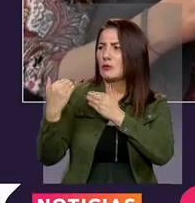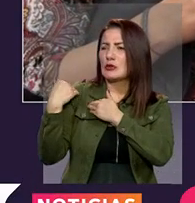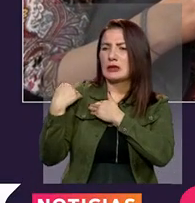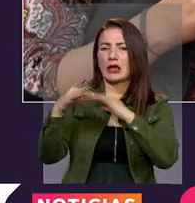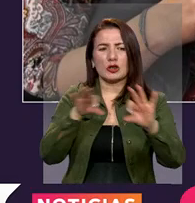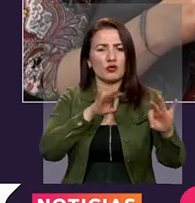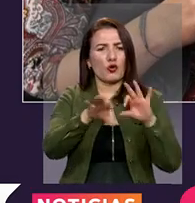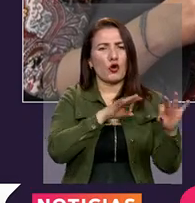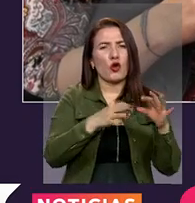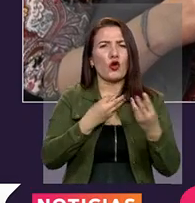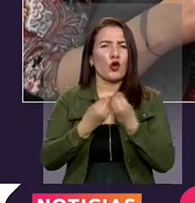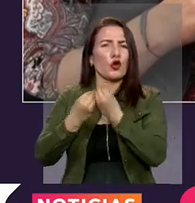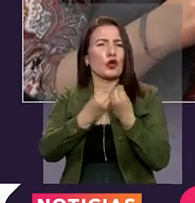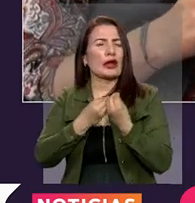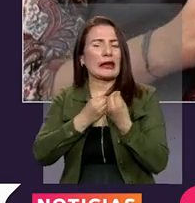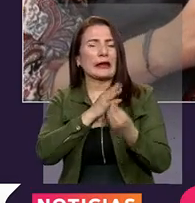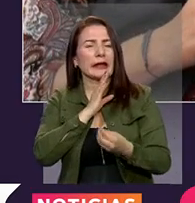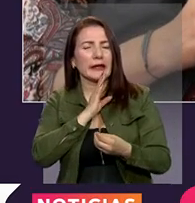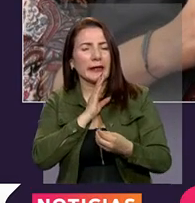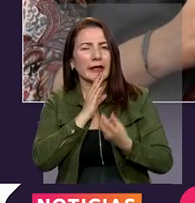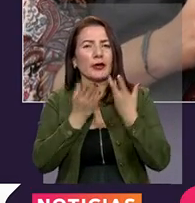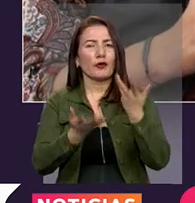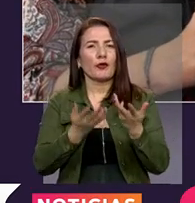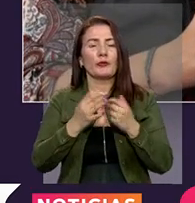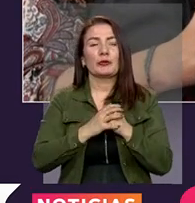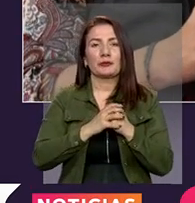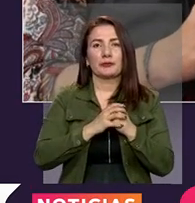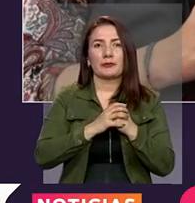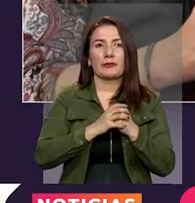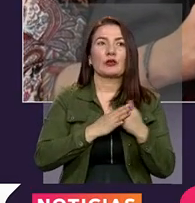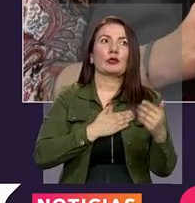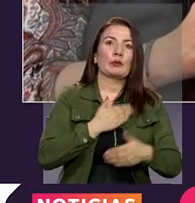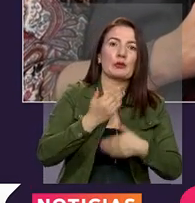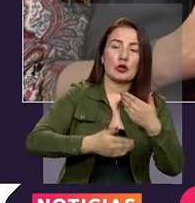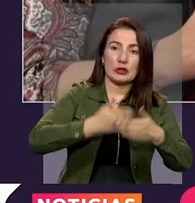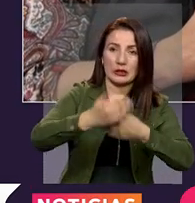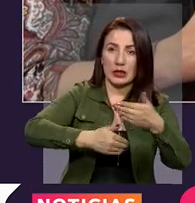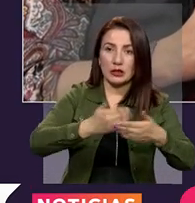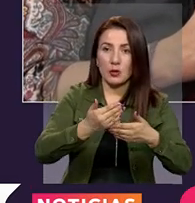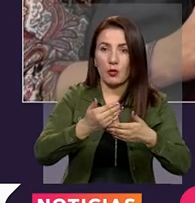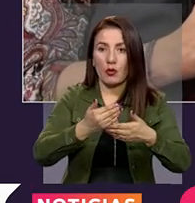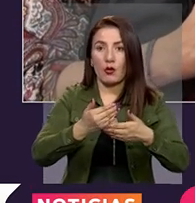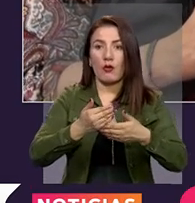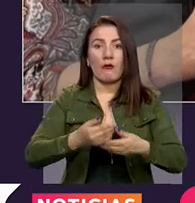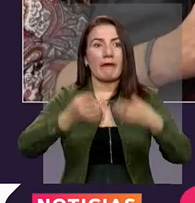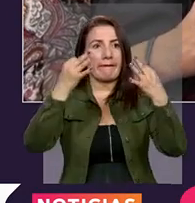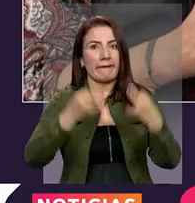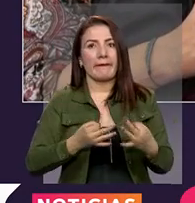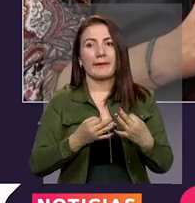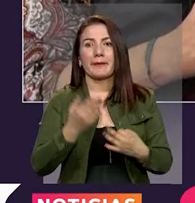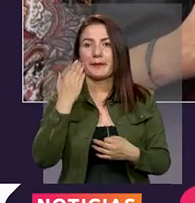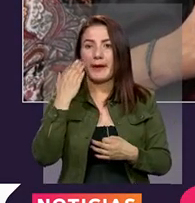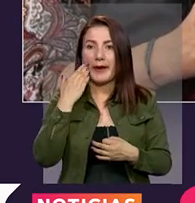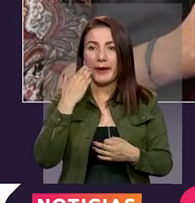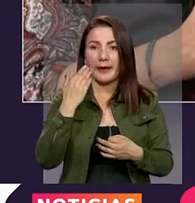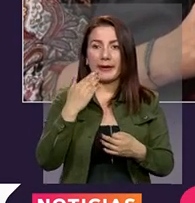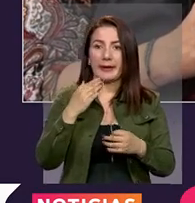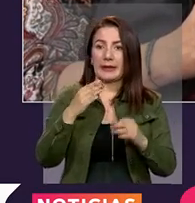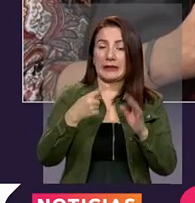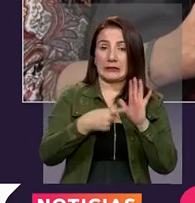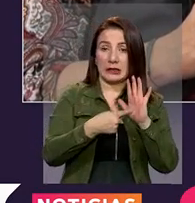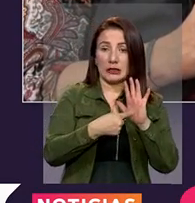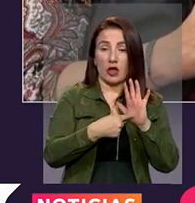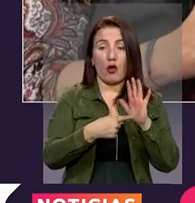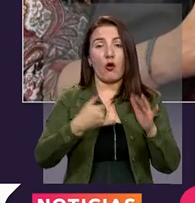elecciones a consejos, no es que el proceso se va a realizar con el eslogan